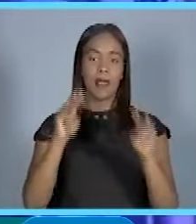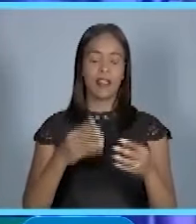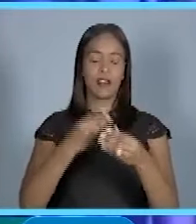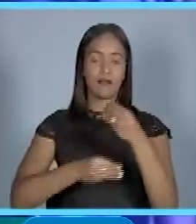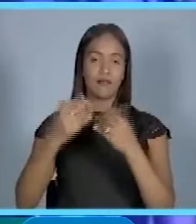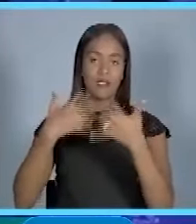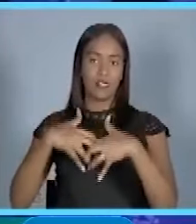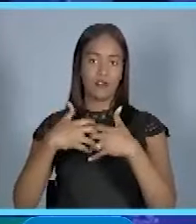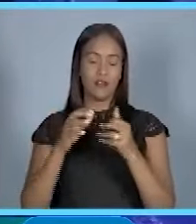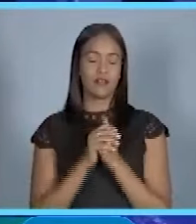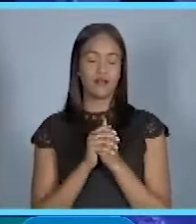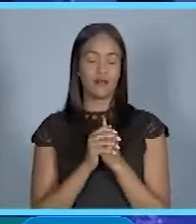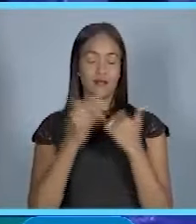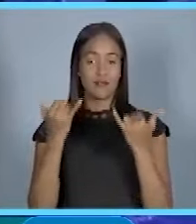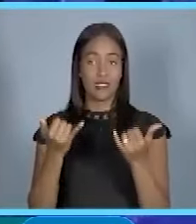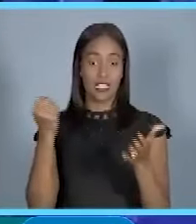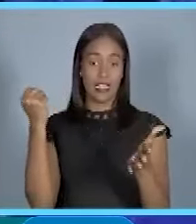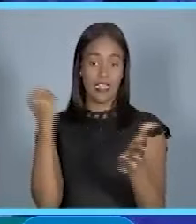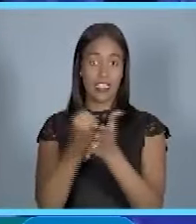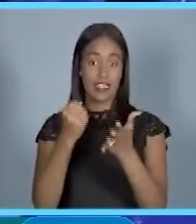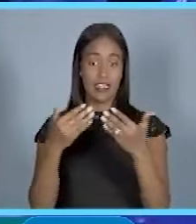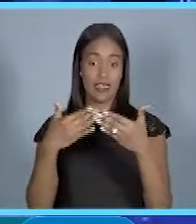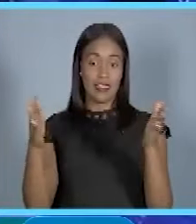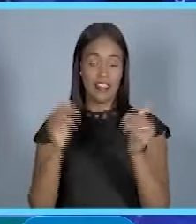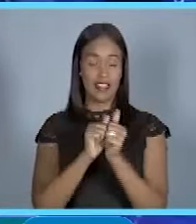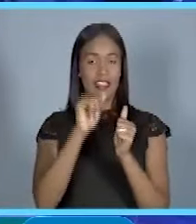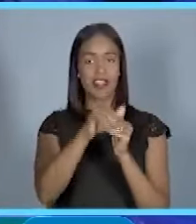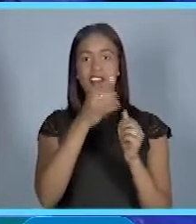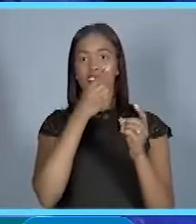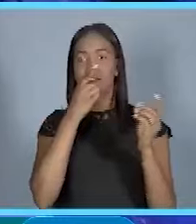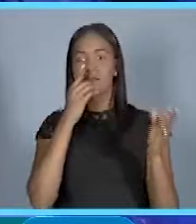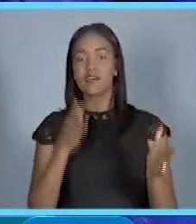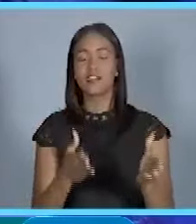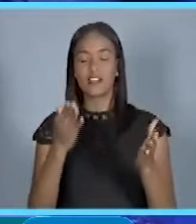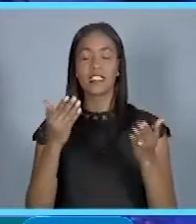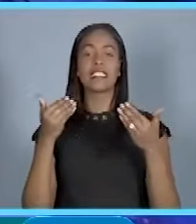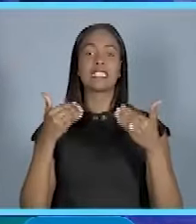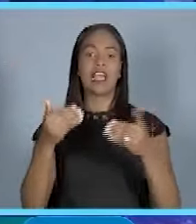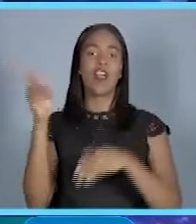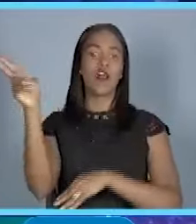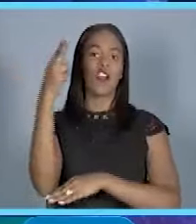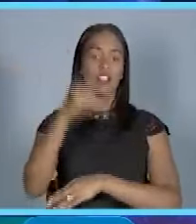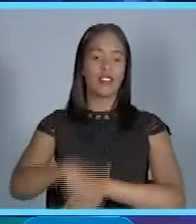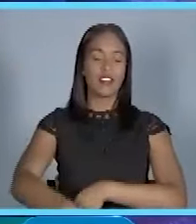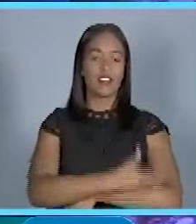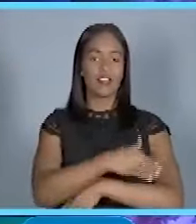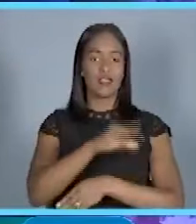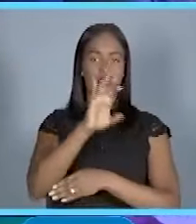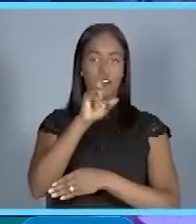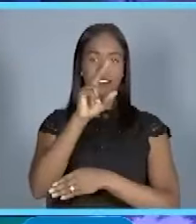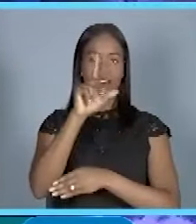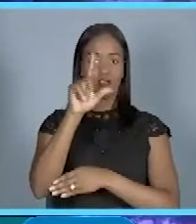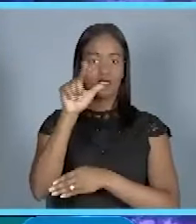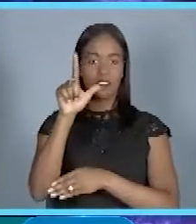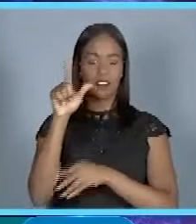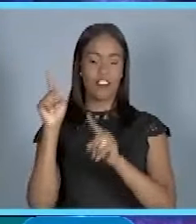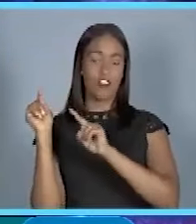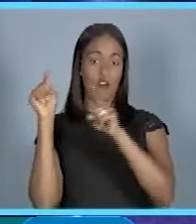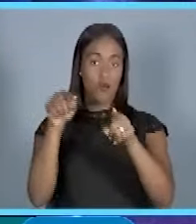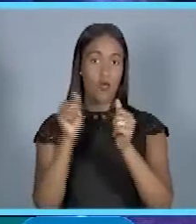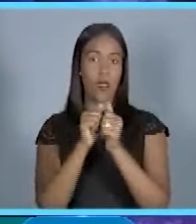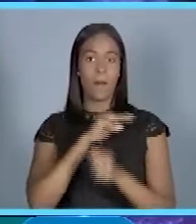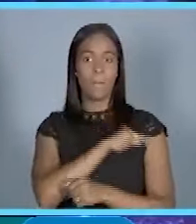Comercio. El lanzamiento del sello distintivo de la manufactura dominicana se realizó en un hotel de la avenida Winston Churchill y contó, además del